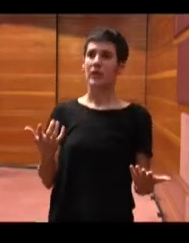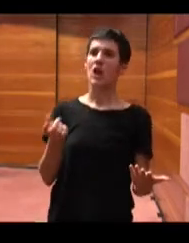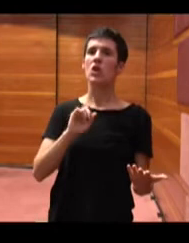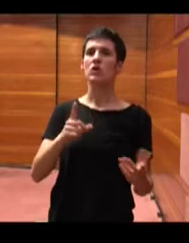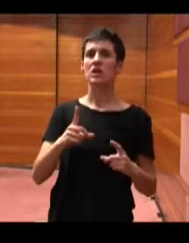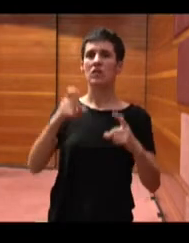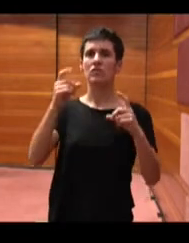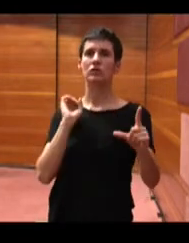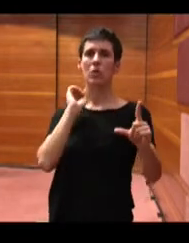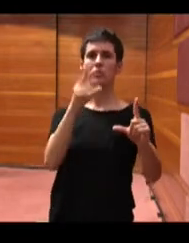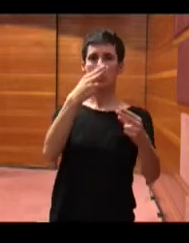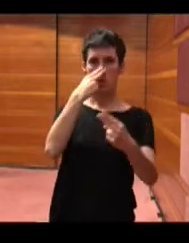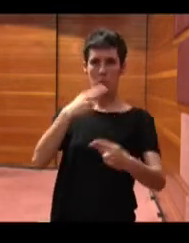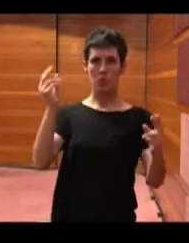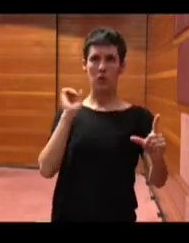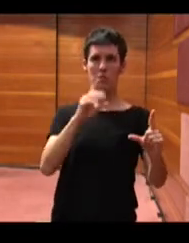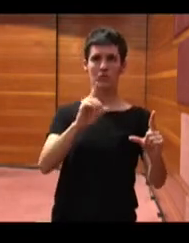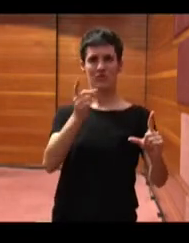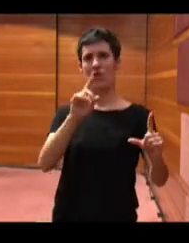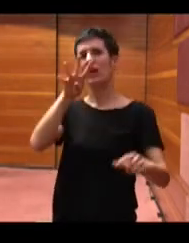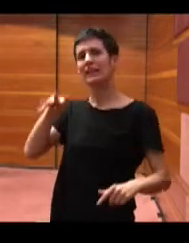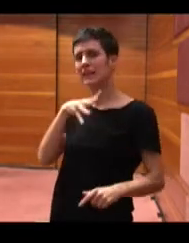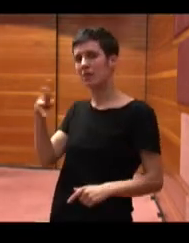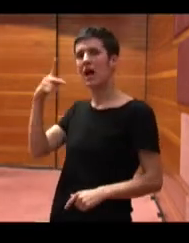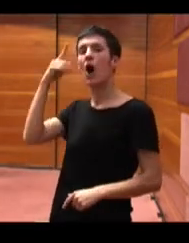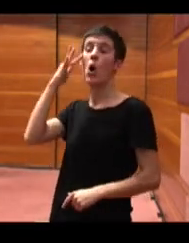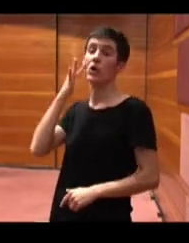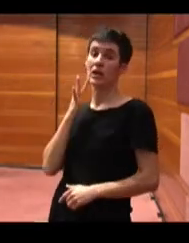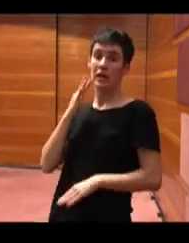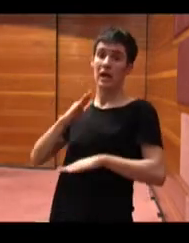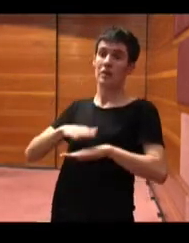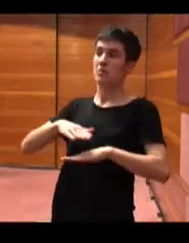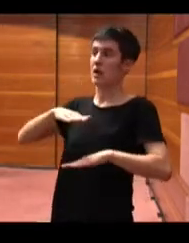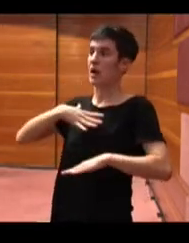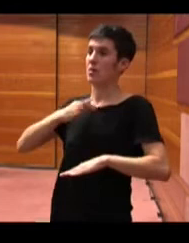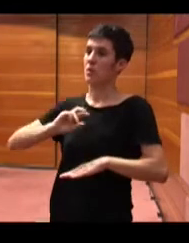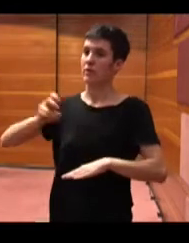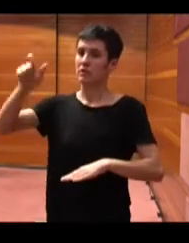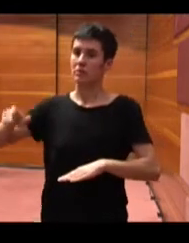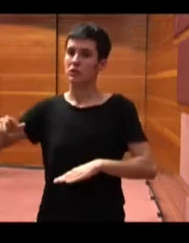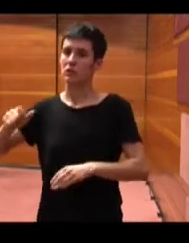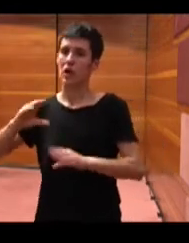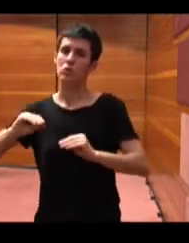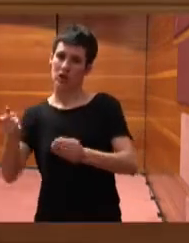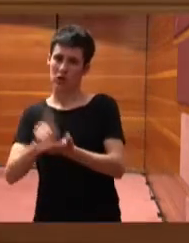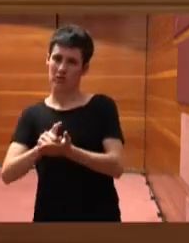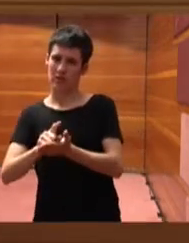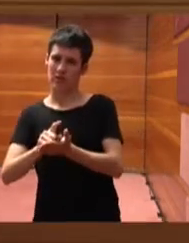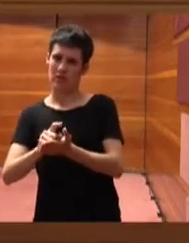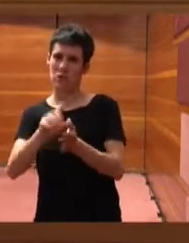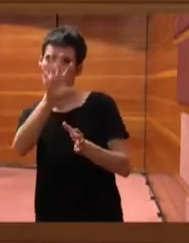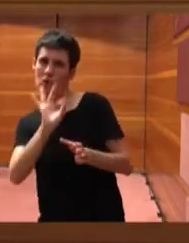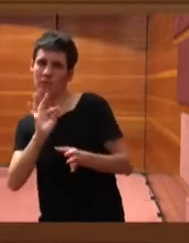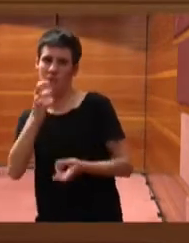publicar fotos y tal, hay que publicar las tablas originales para que se pueda reutilizar esa información. Combinar con